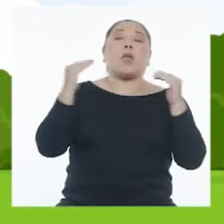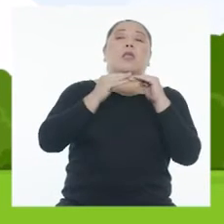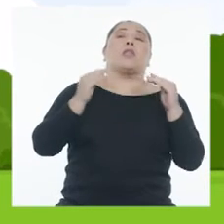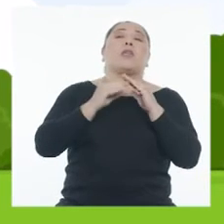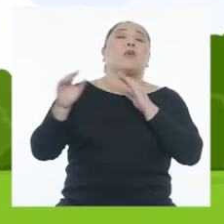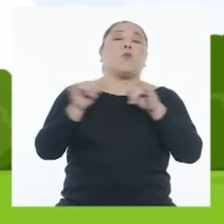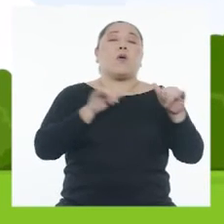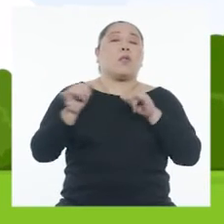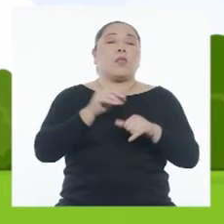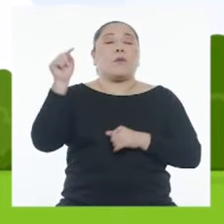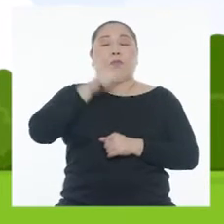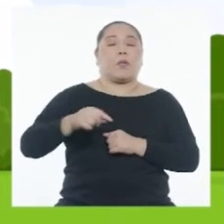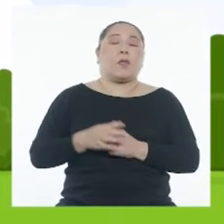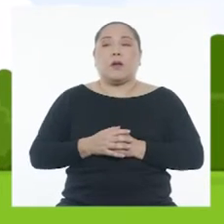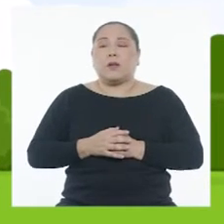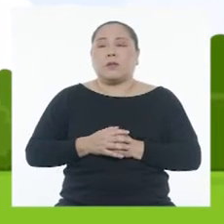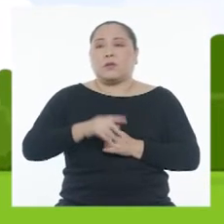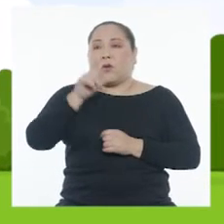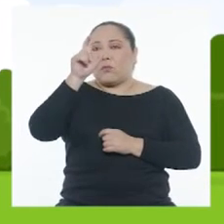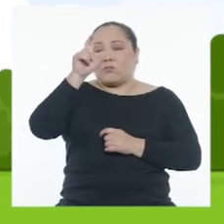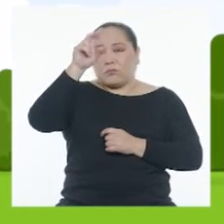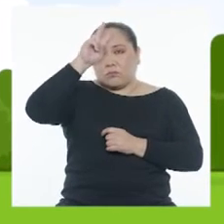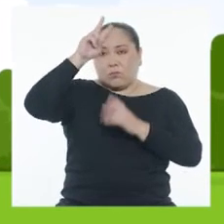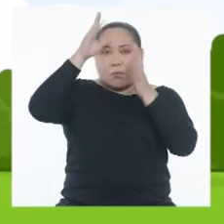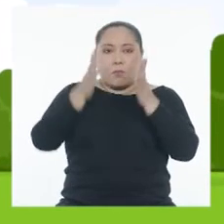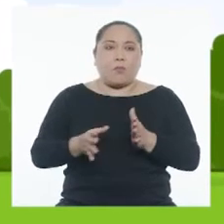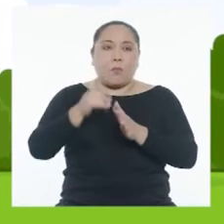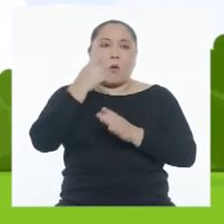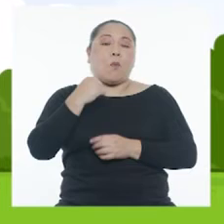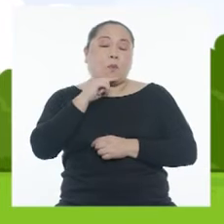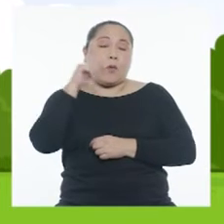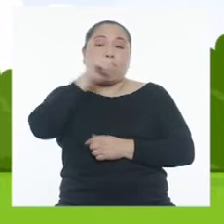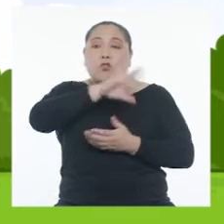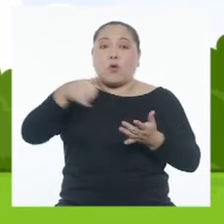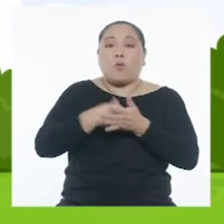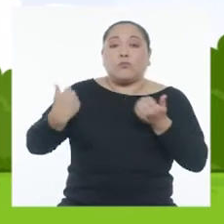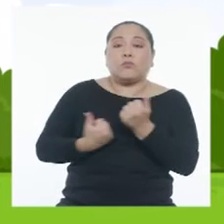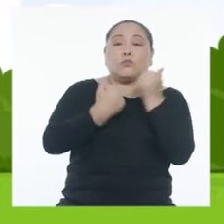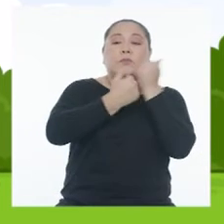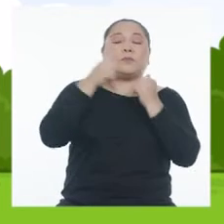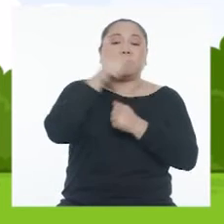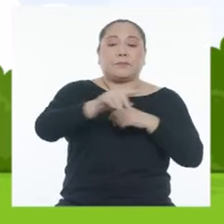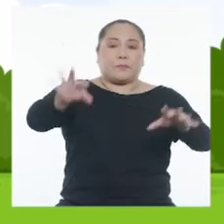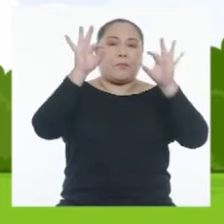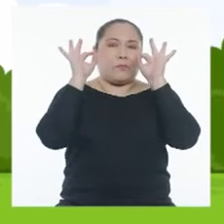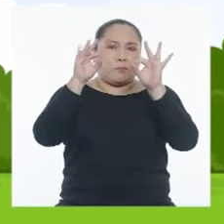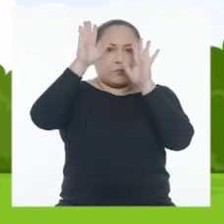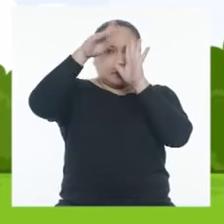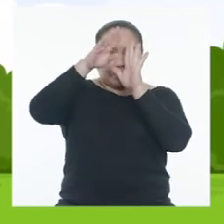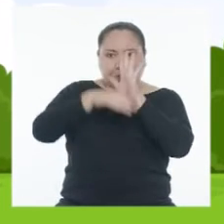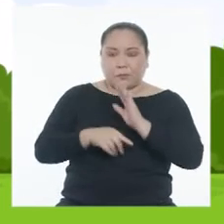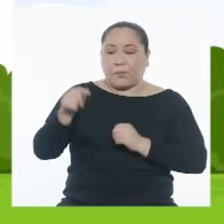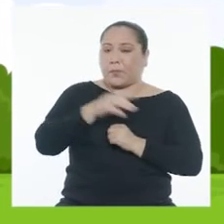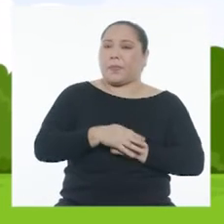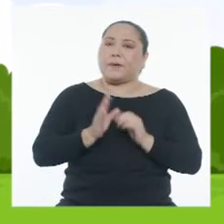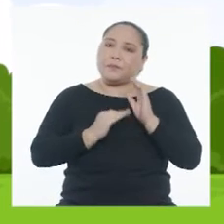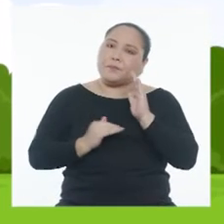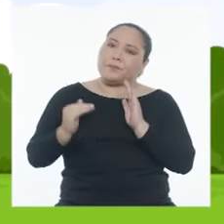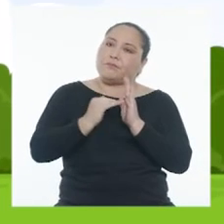la igualdad para las peruanas y los peruanos. Todas y todos podemos colaborar para que estos riesgos